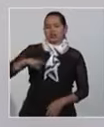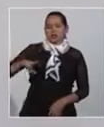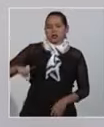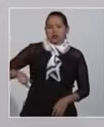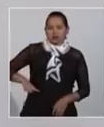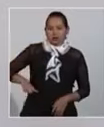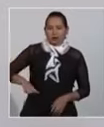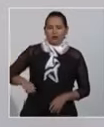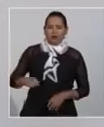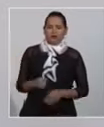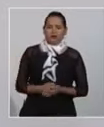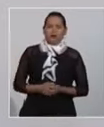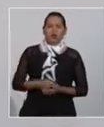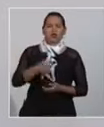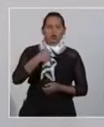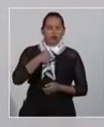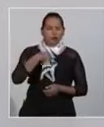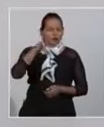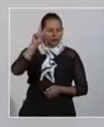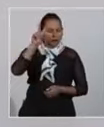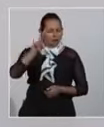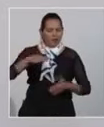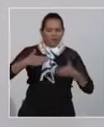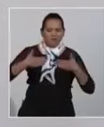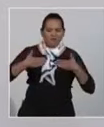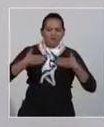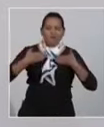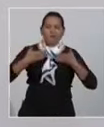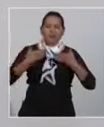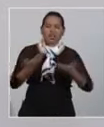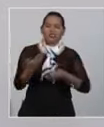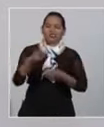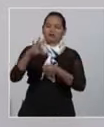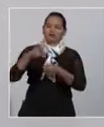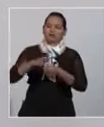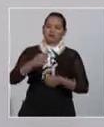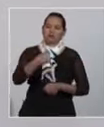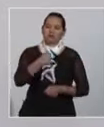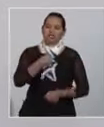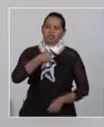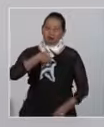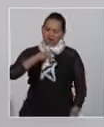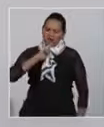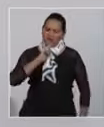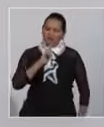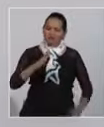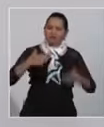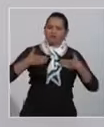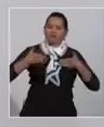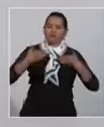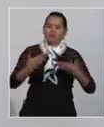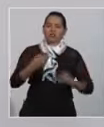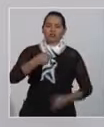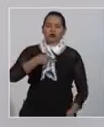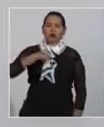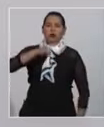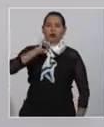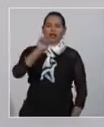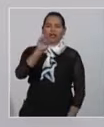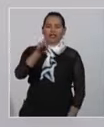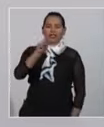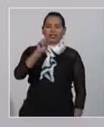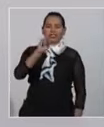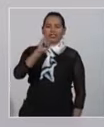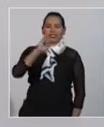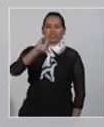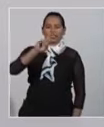sus electores de representarlos. Soy el único que ha dado resultados. Soy Enrique Doher Guerrero y